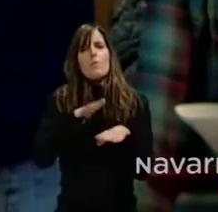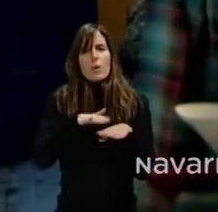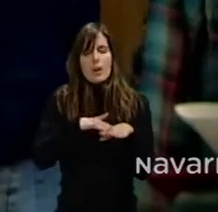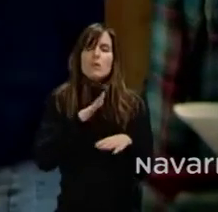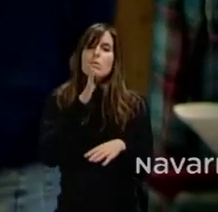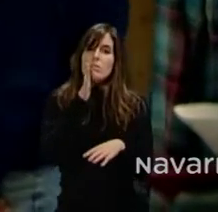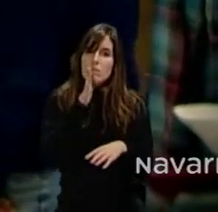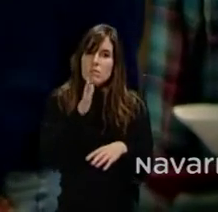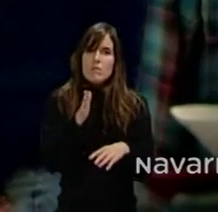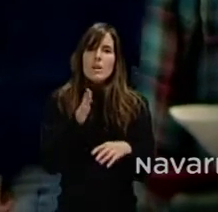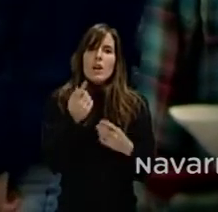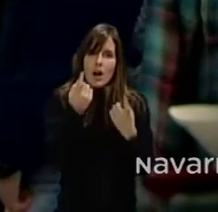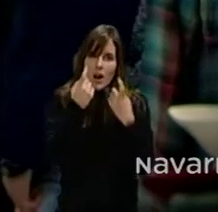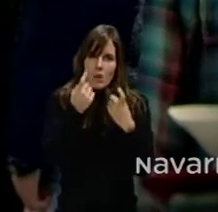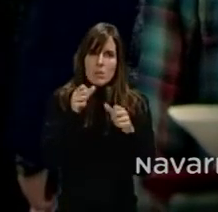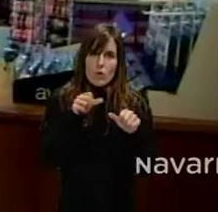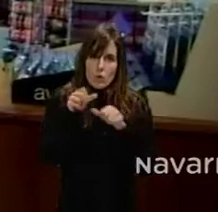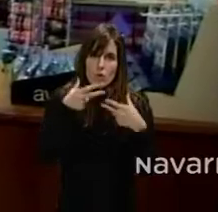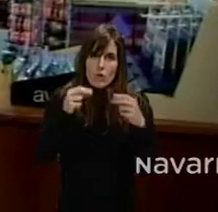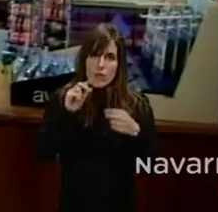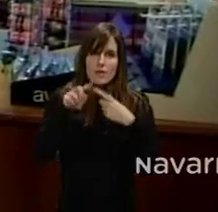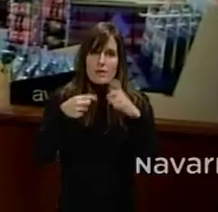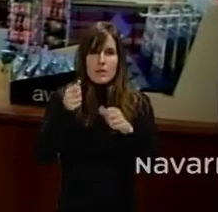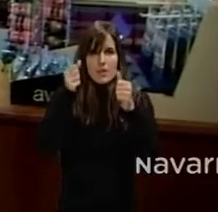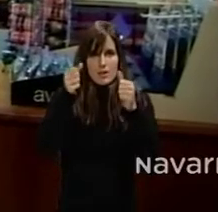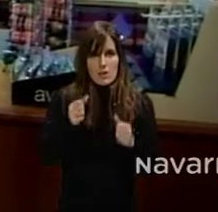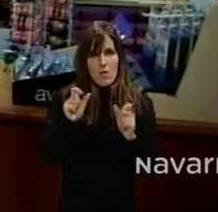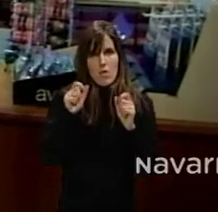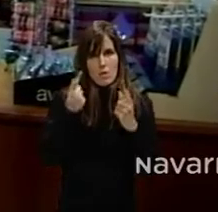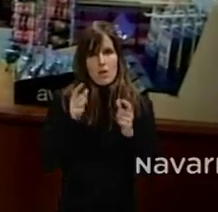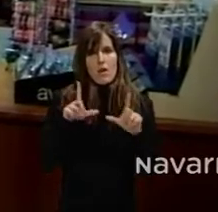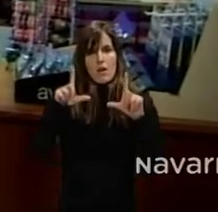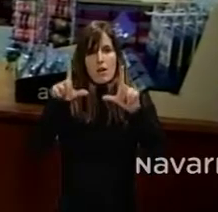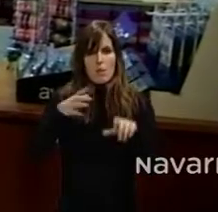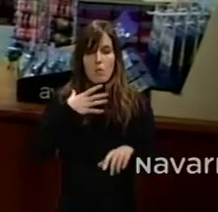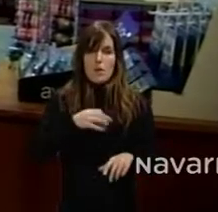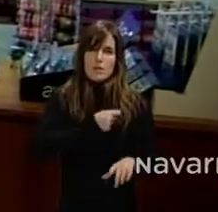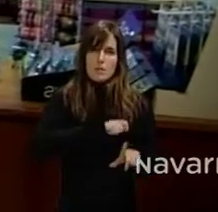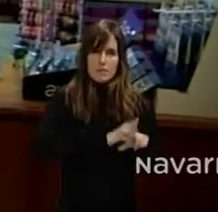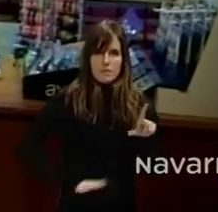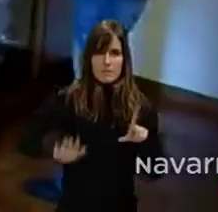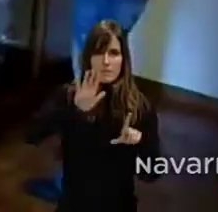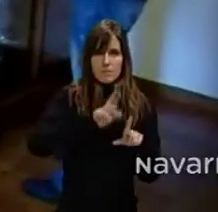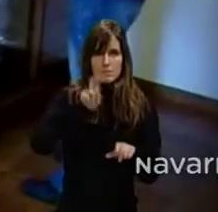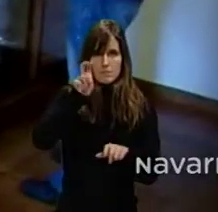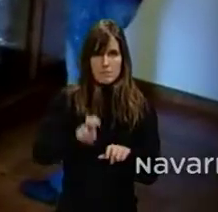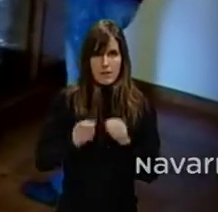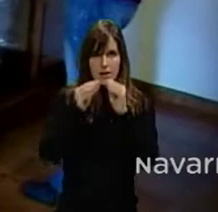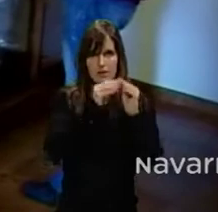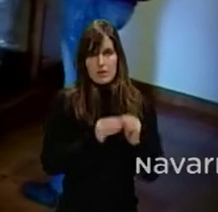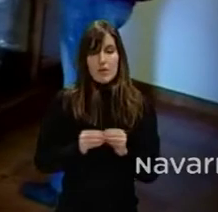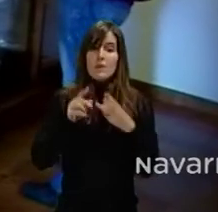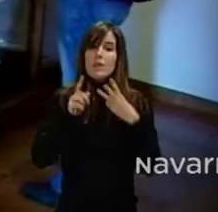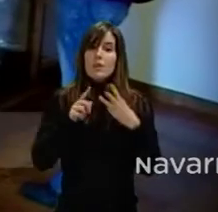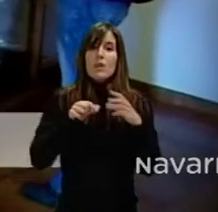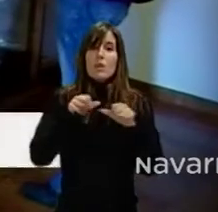suponen que el alumno pueda obtener un título oficial que tiene validez en todo el territorio nacional los cursos de certificado